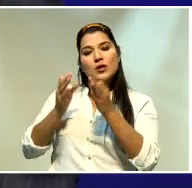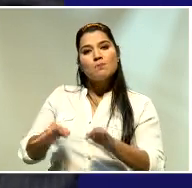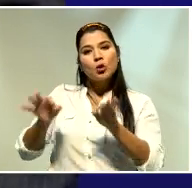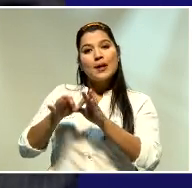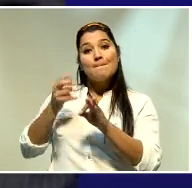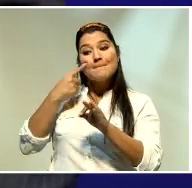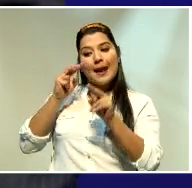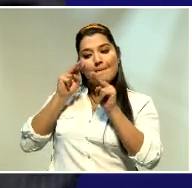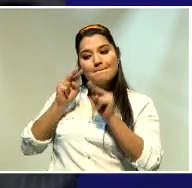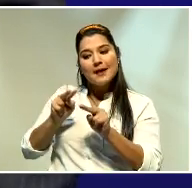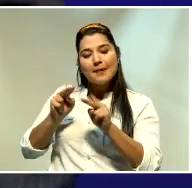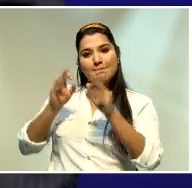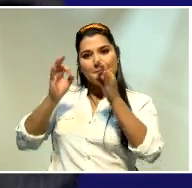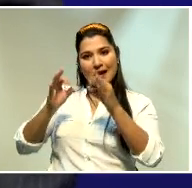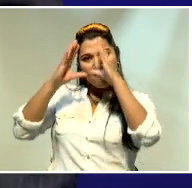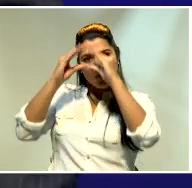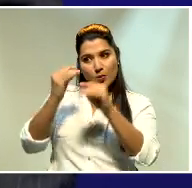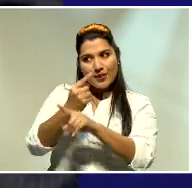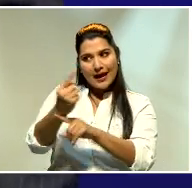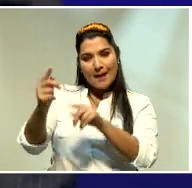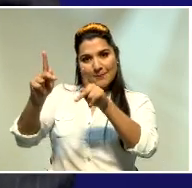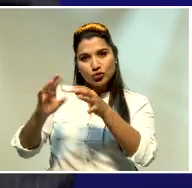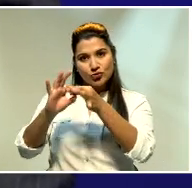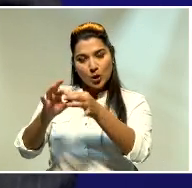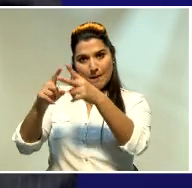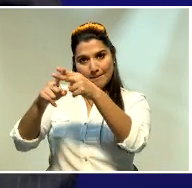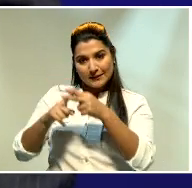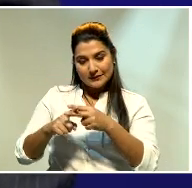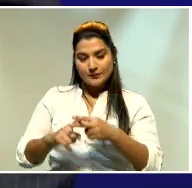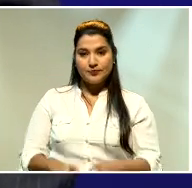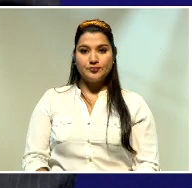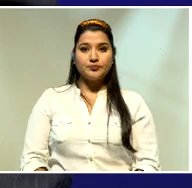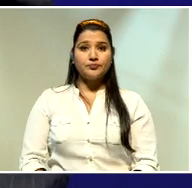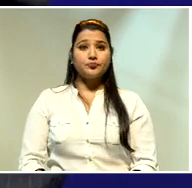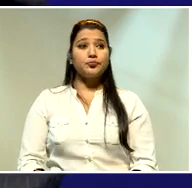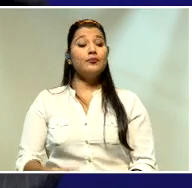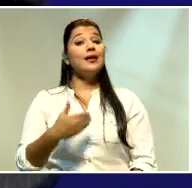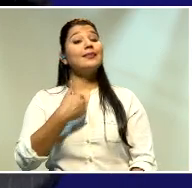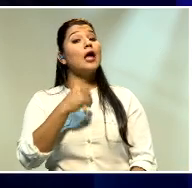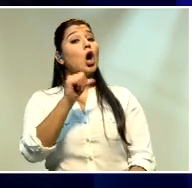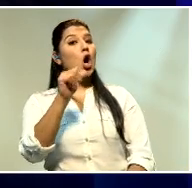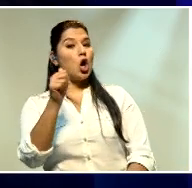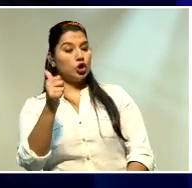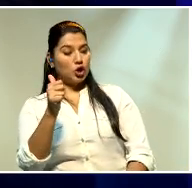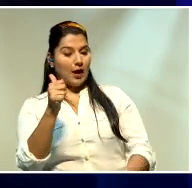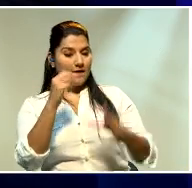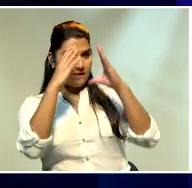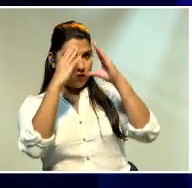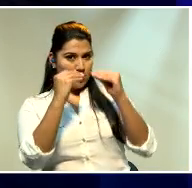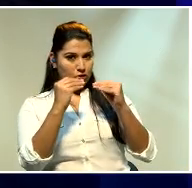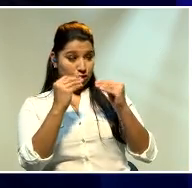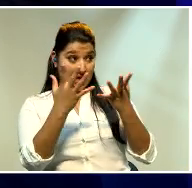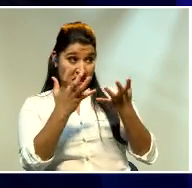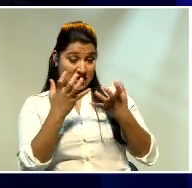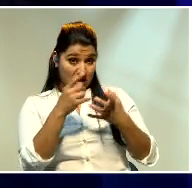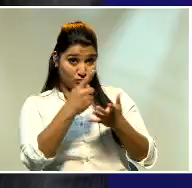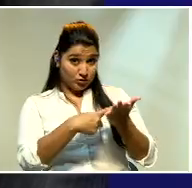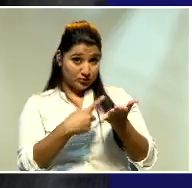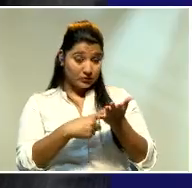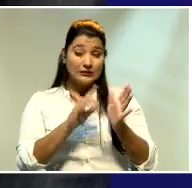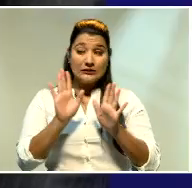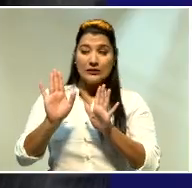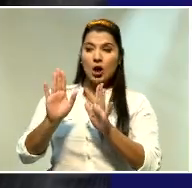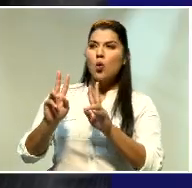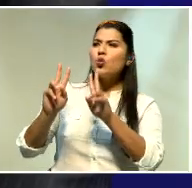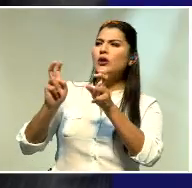el tamaño la dimensión de esta situación. Tengo otro número acá que quiero someterlo para que usted Incluso, como